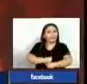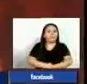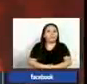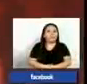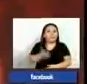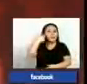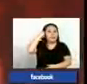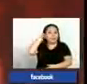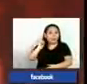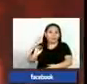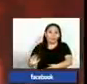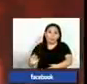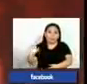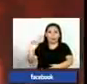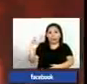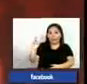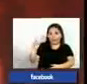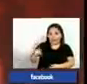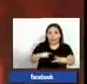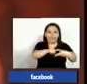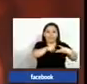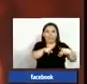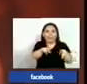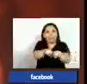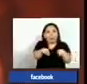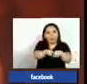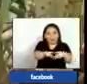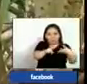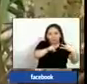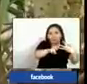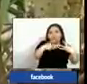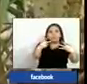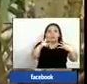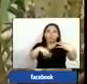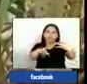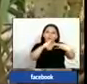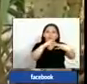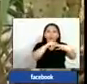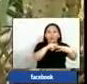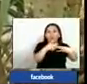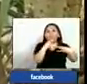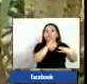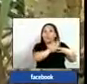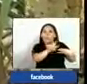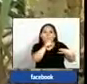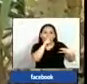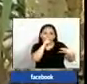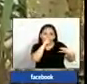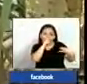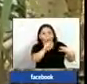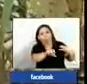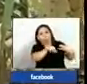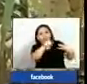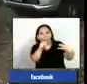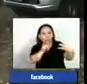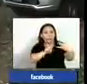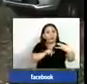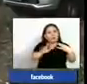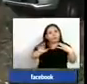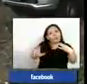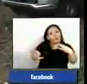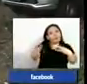niño, Eric García, era uno de tres hermanos, dos de ellos a cargo de su padre. El otro estaba con su